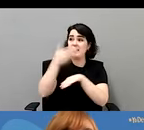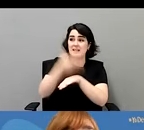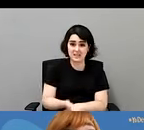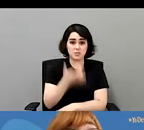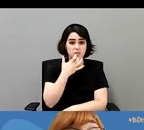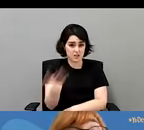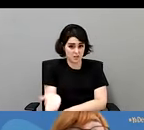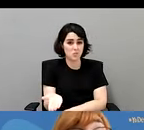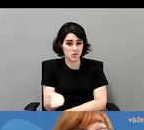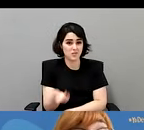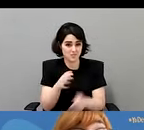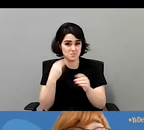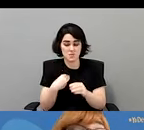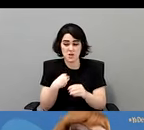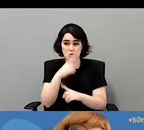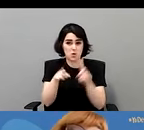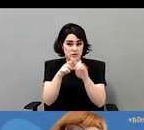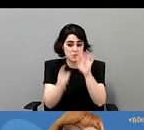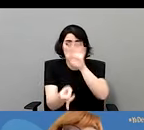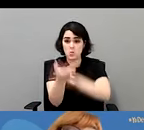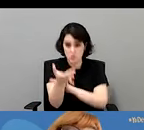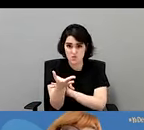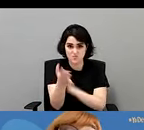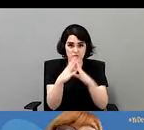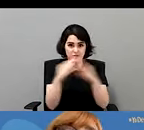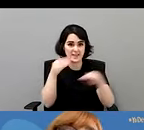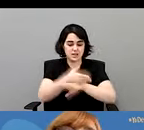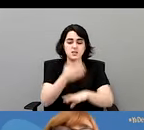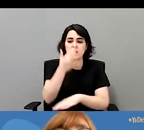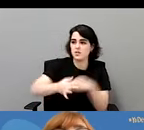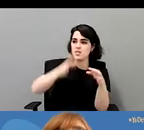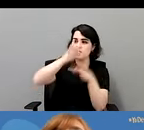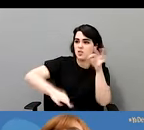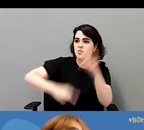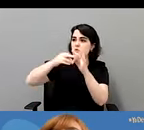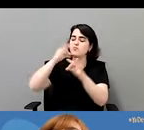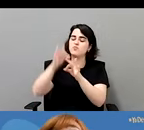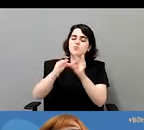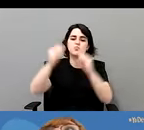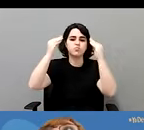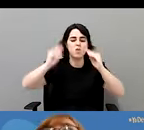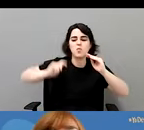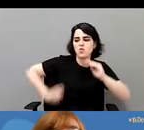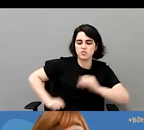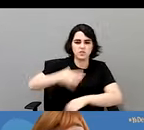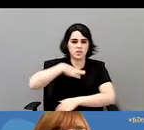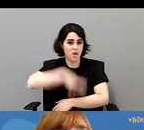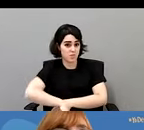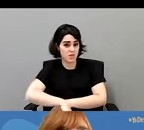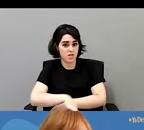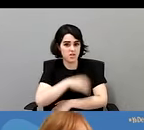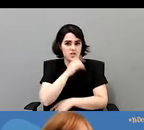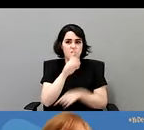es como nace. Para poder hacer un ciclo de formación profesional, por ejemplo.